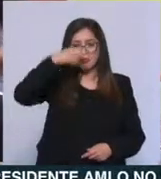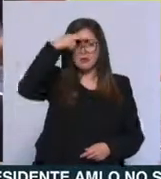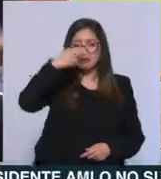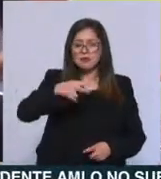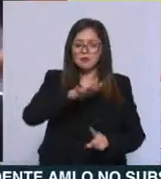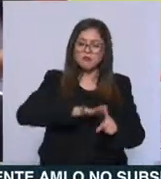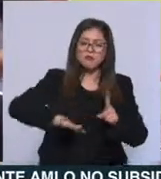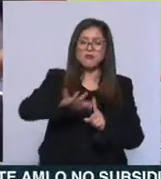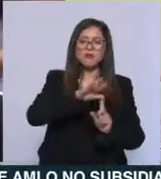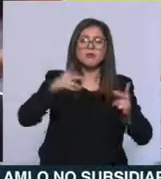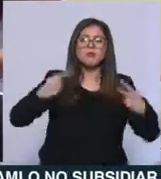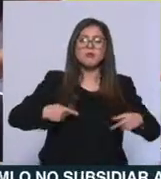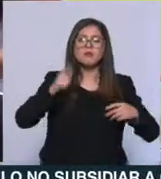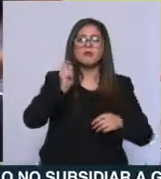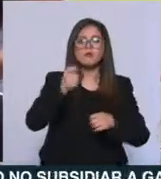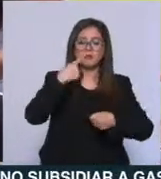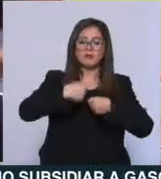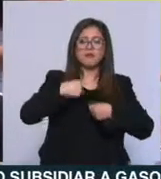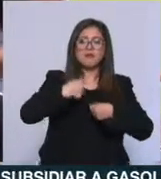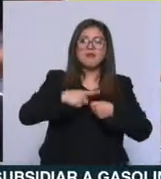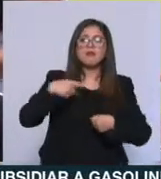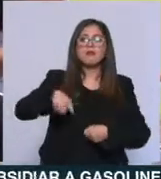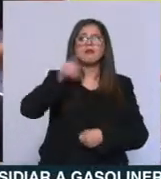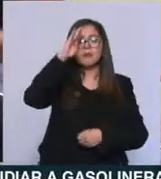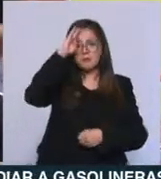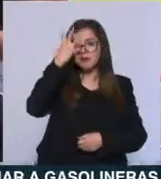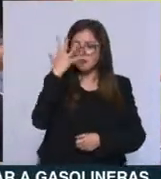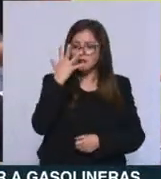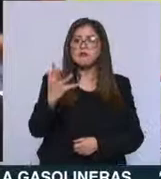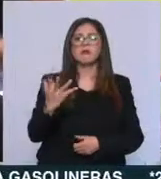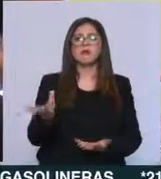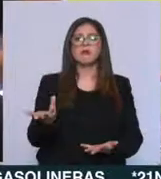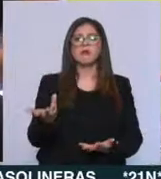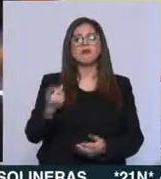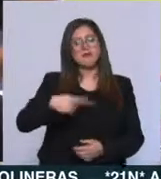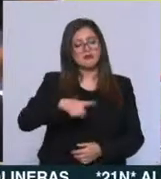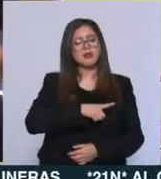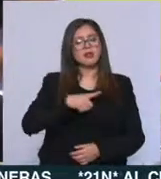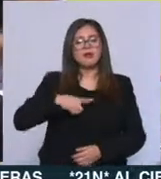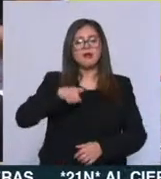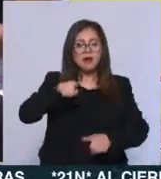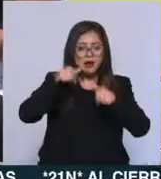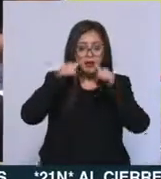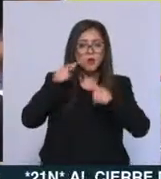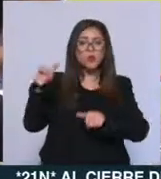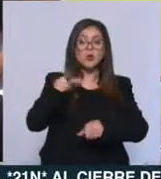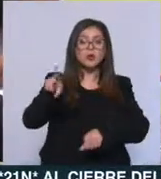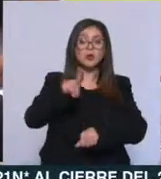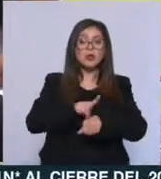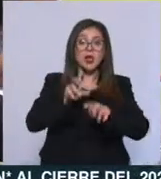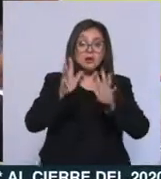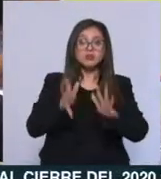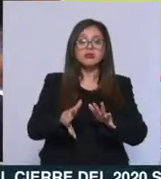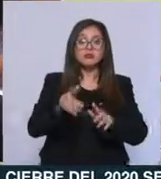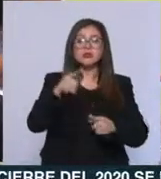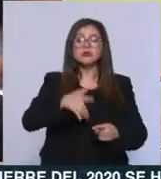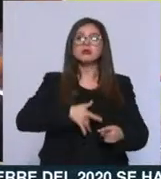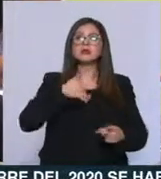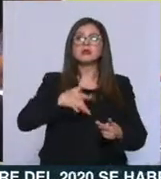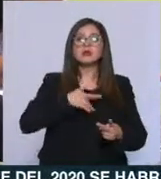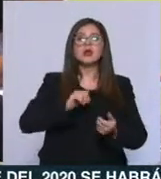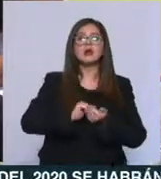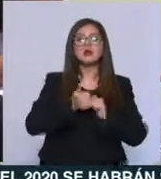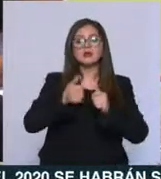sociedad esta enfermedad se tome en serio como tal y, por supuesto, atenderla en el momento en el que nos estén ahí dando foquitos rojos para